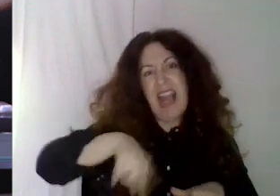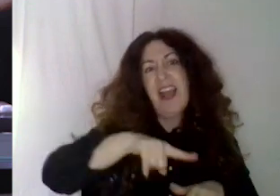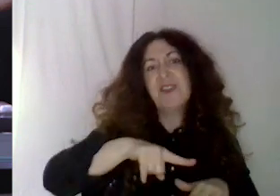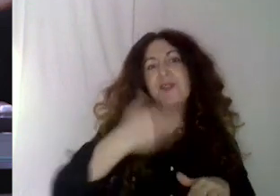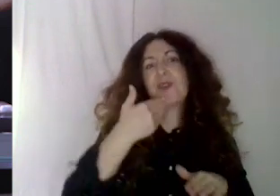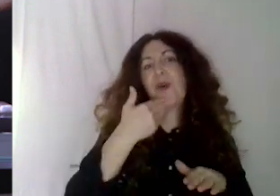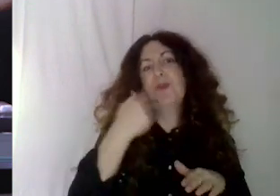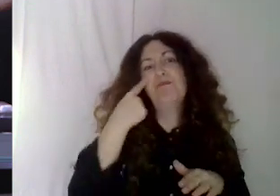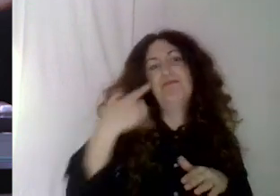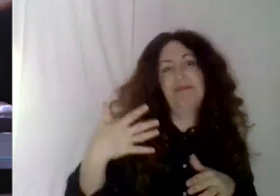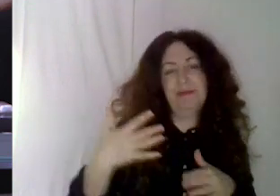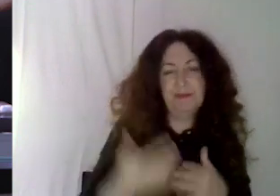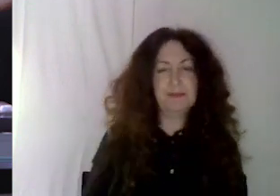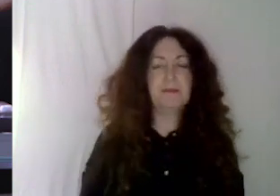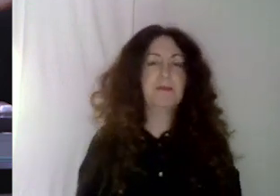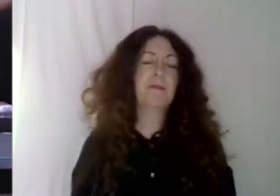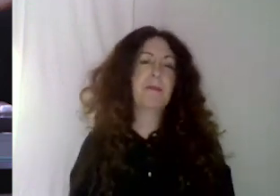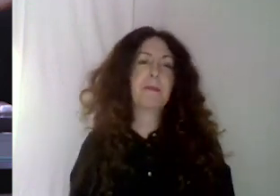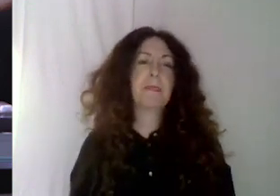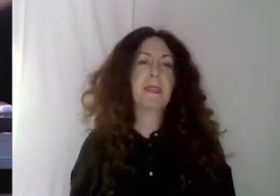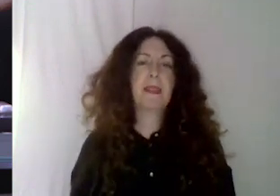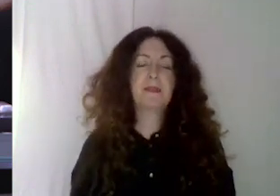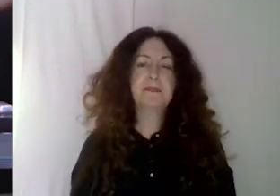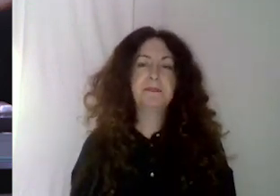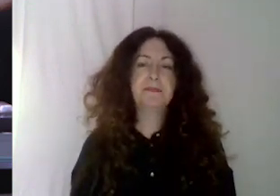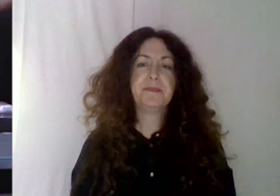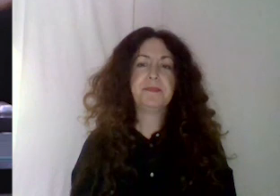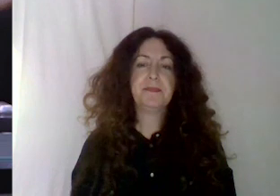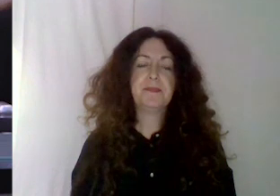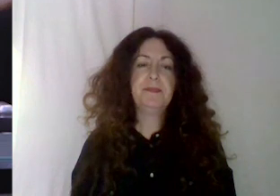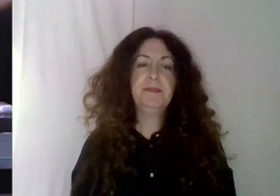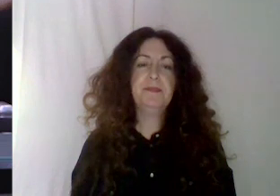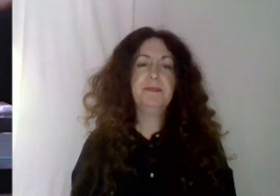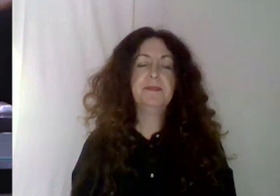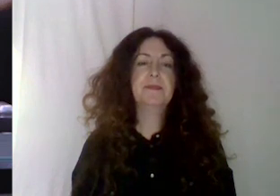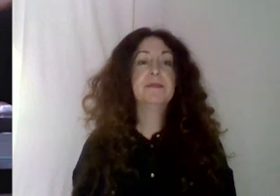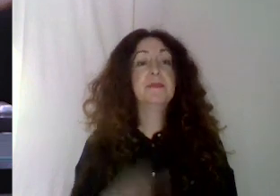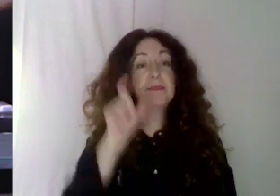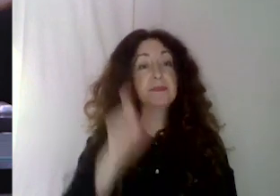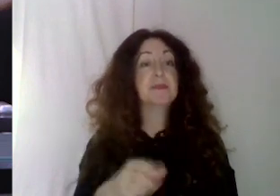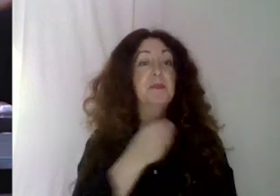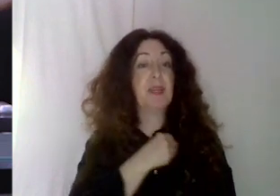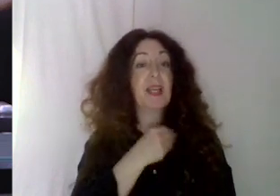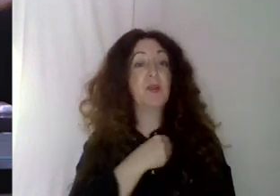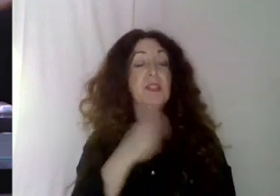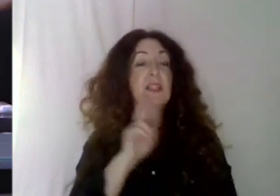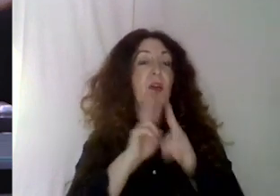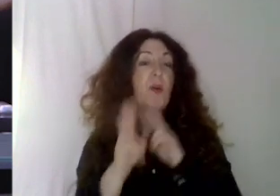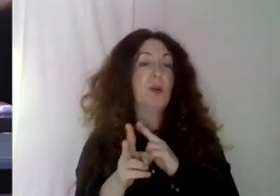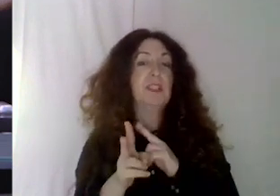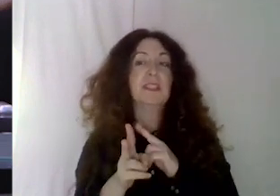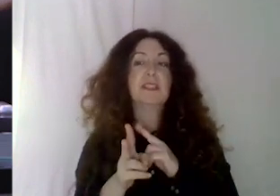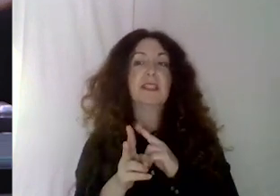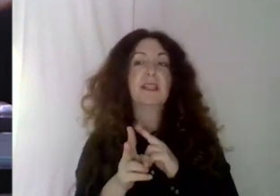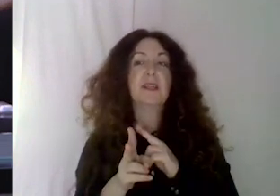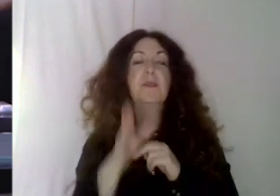gente especial yo creo que es la que trasciende la vida y no la mediocridad que vive y ni siente ni padece.